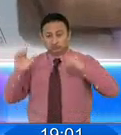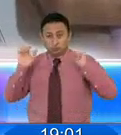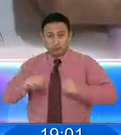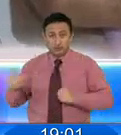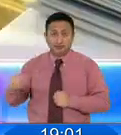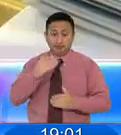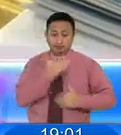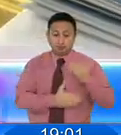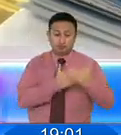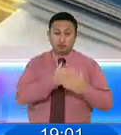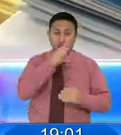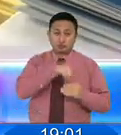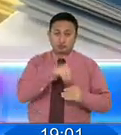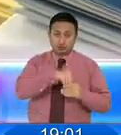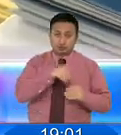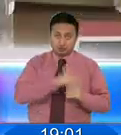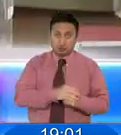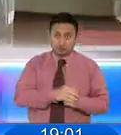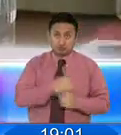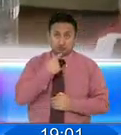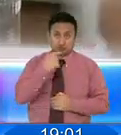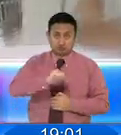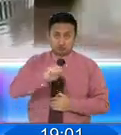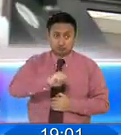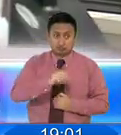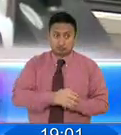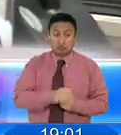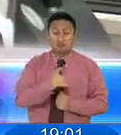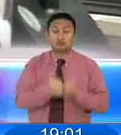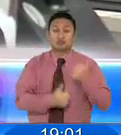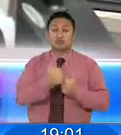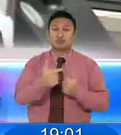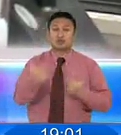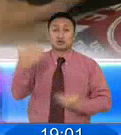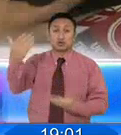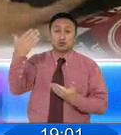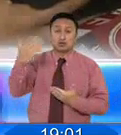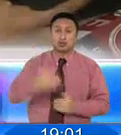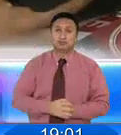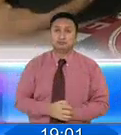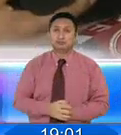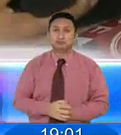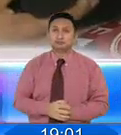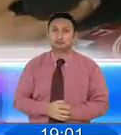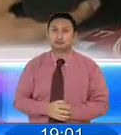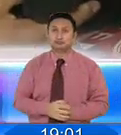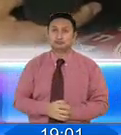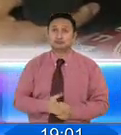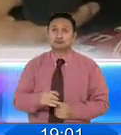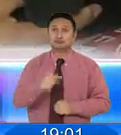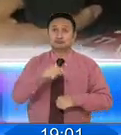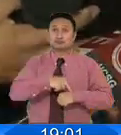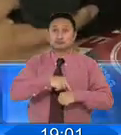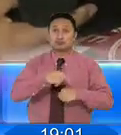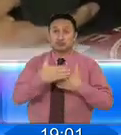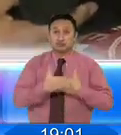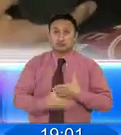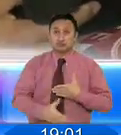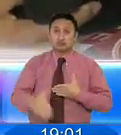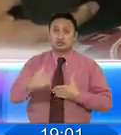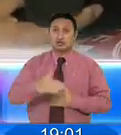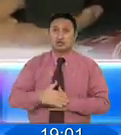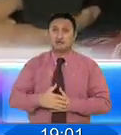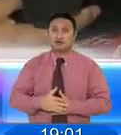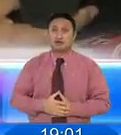procesos internos y garantizar la candidatura de Novoa. Está corriendo los plazos para que la lista